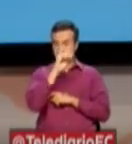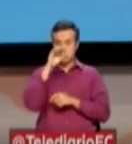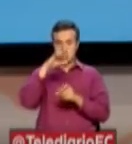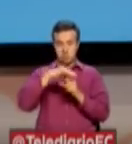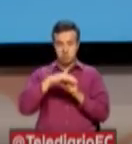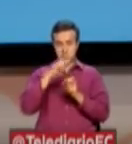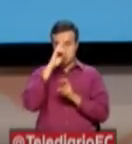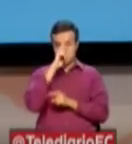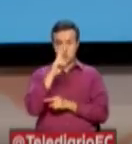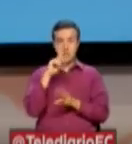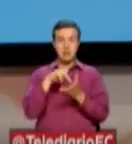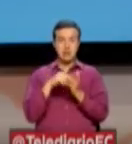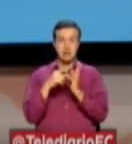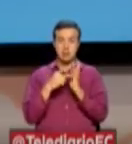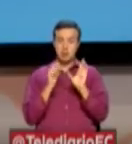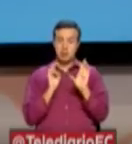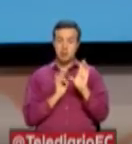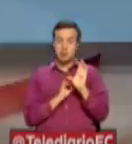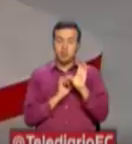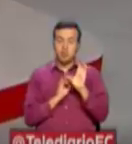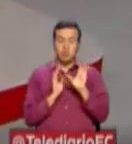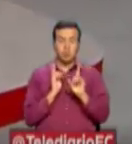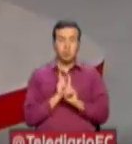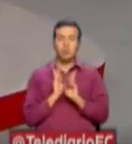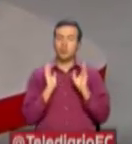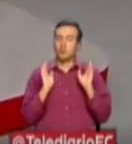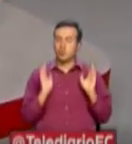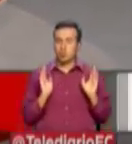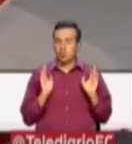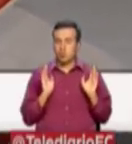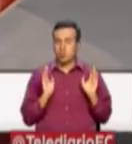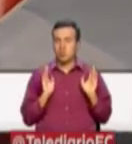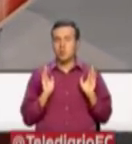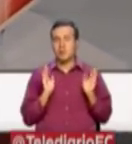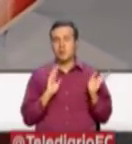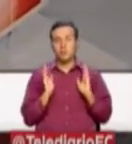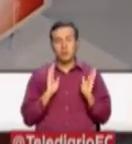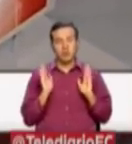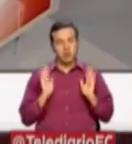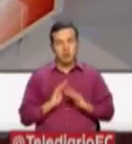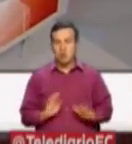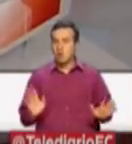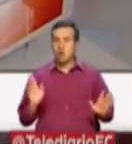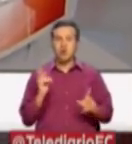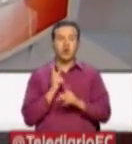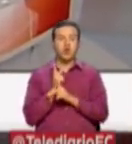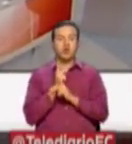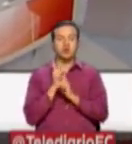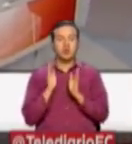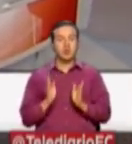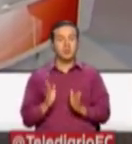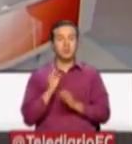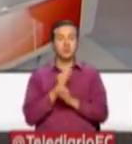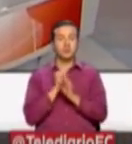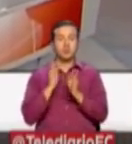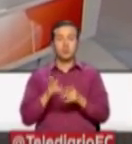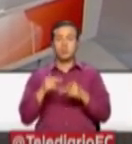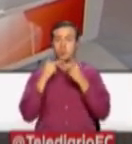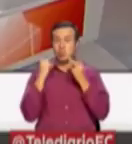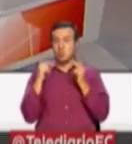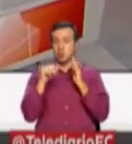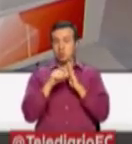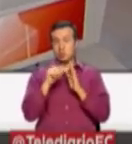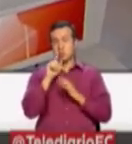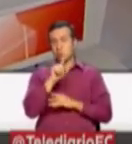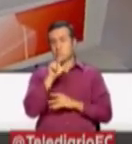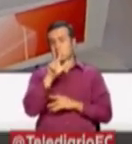implica que ellos actúen como consejeros del consejo de participación ciudadana que en este caso es transitorio pero son esos son consejeros son funcionarios públicos que incluso según el